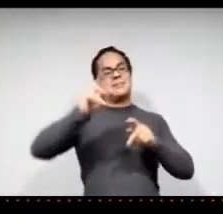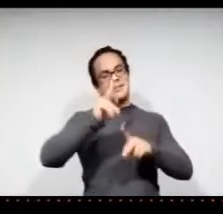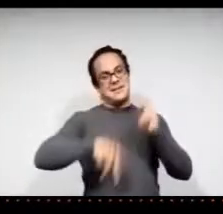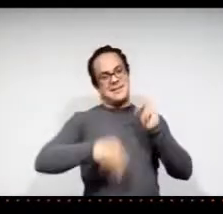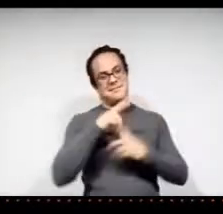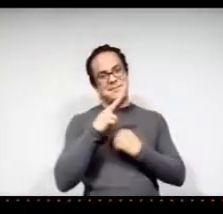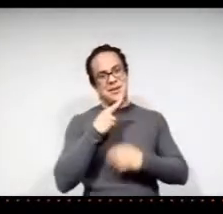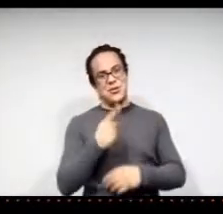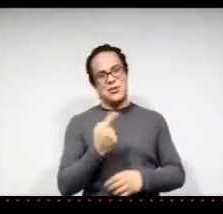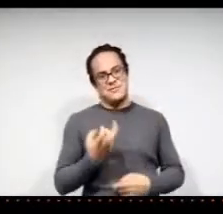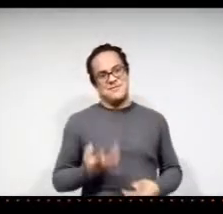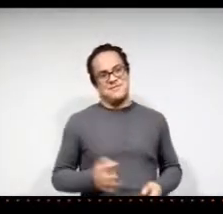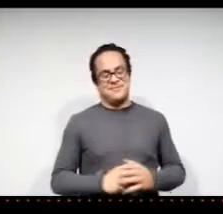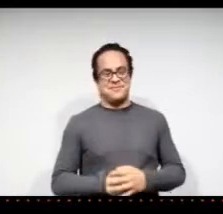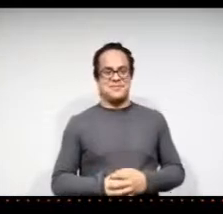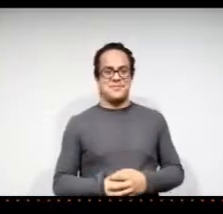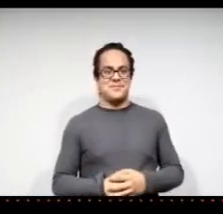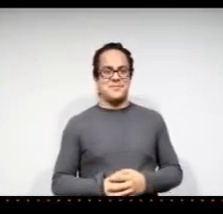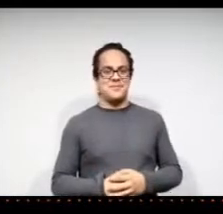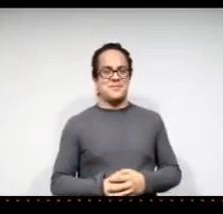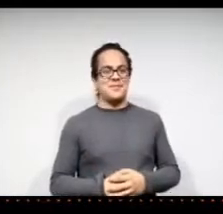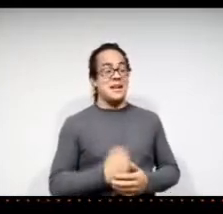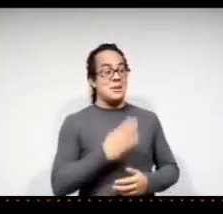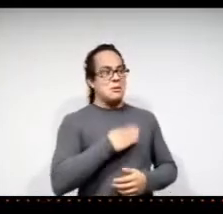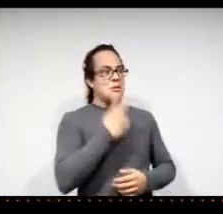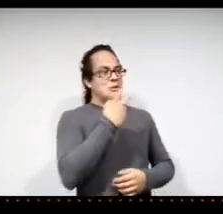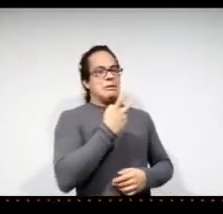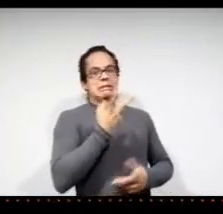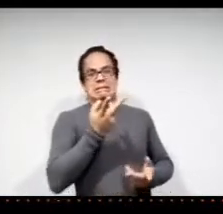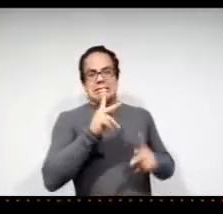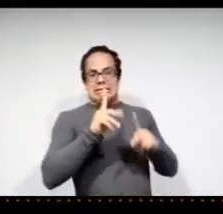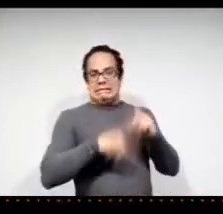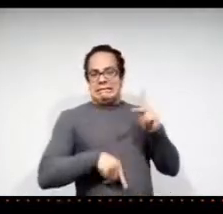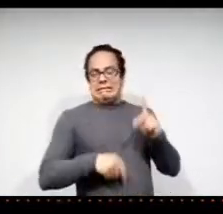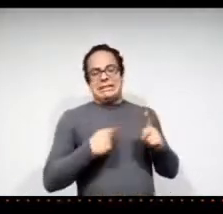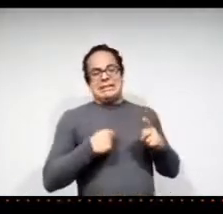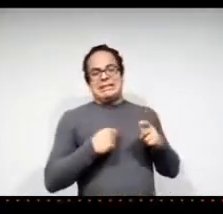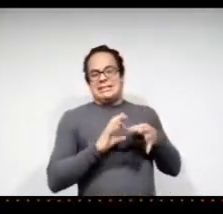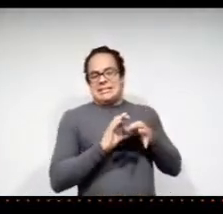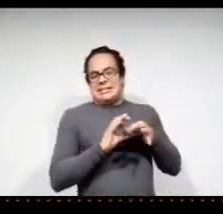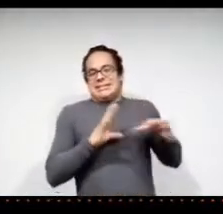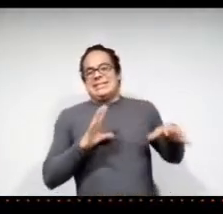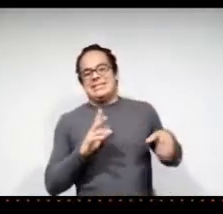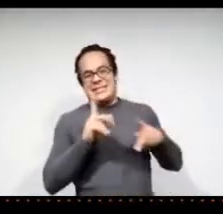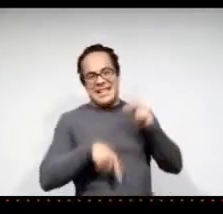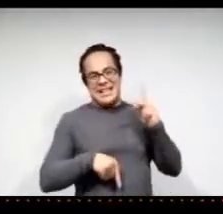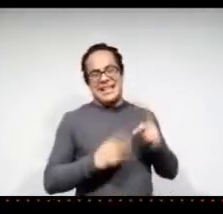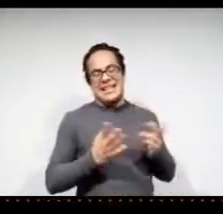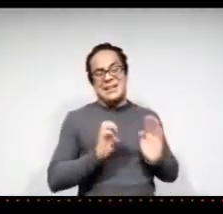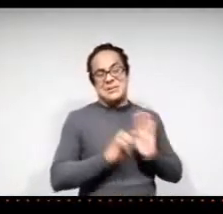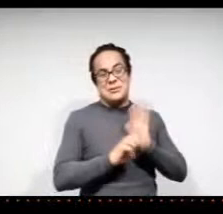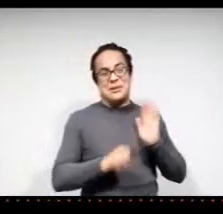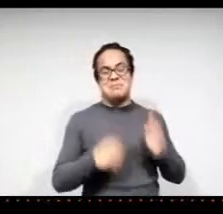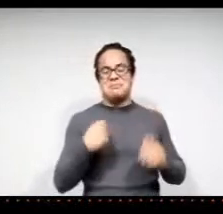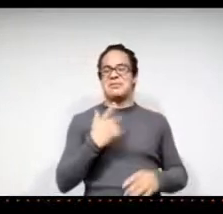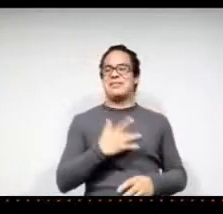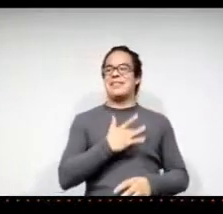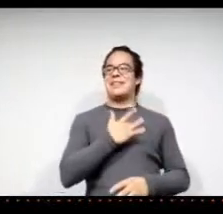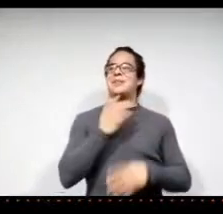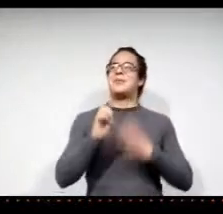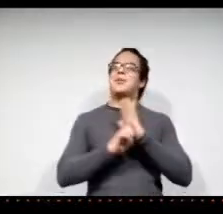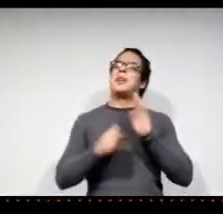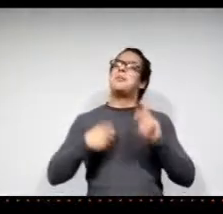Sí, pues qué difícil es desprenderse de las cosas, ¿verdad? Uh-huh. Yo lo que diría es que dejáramos